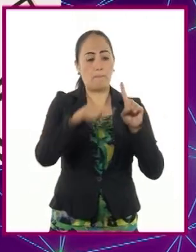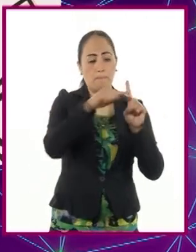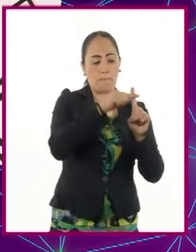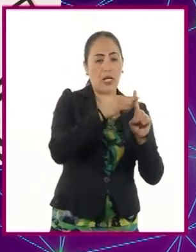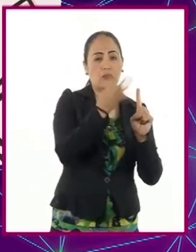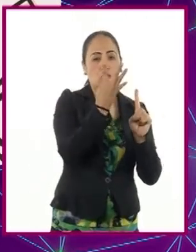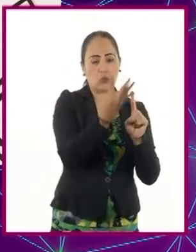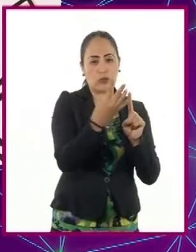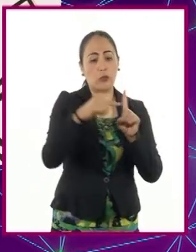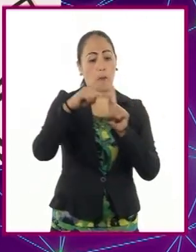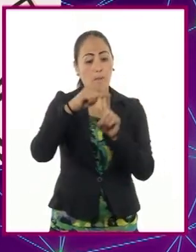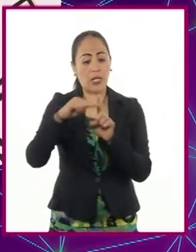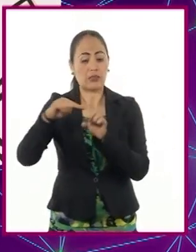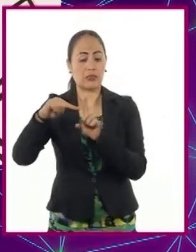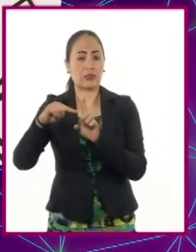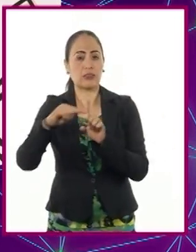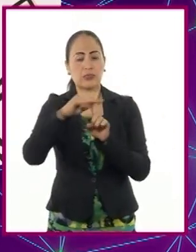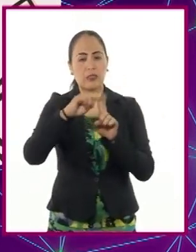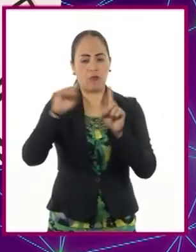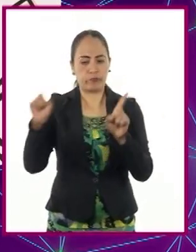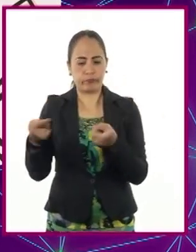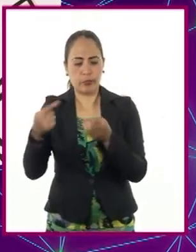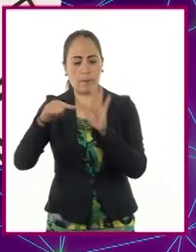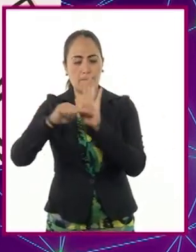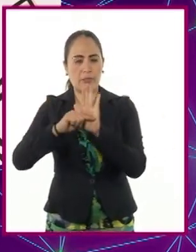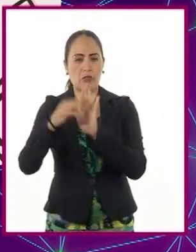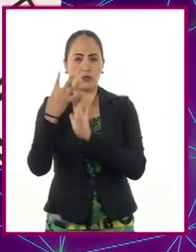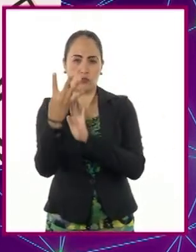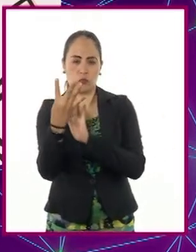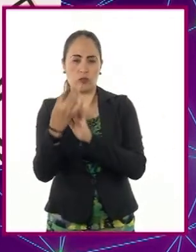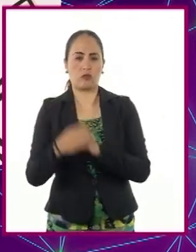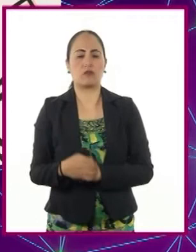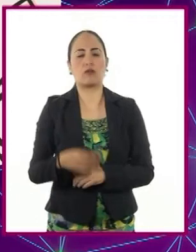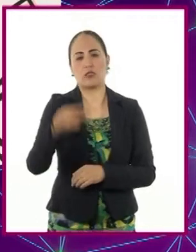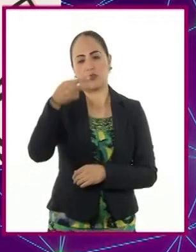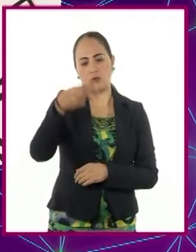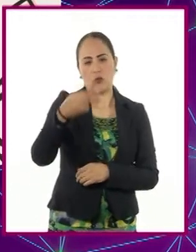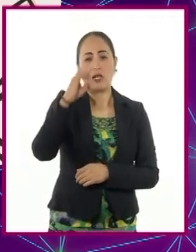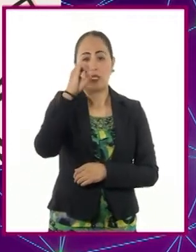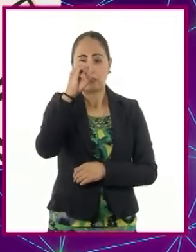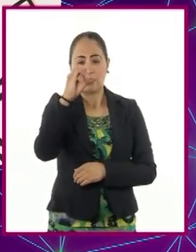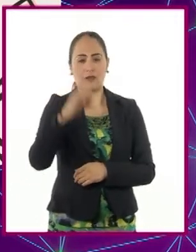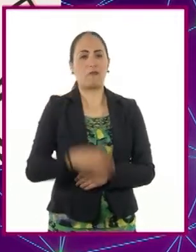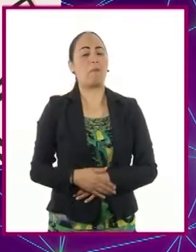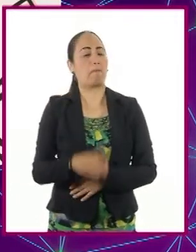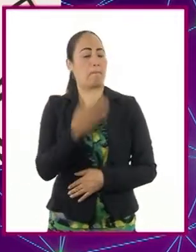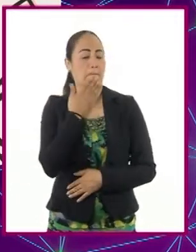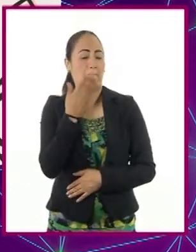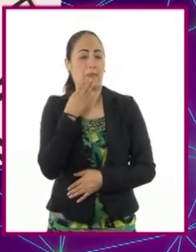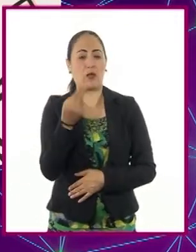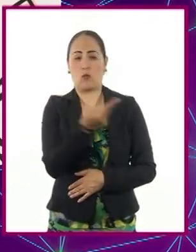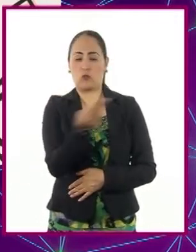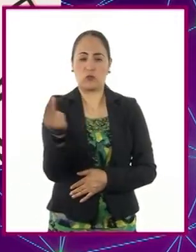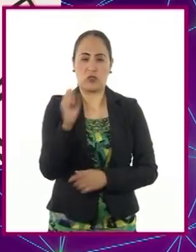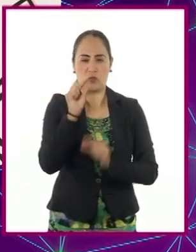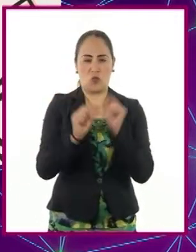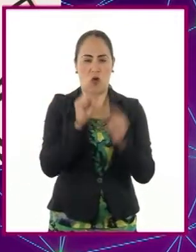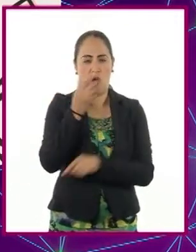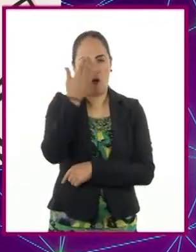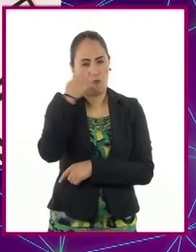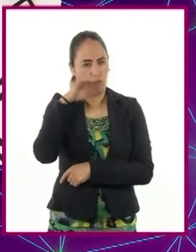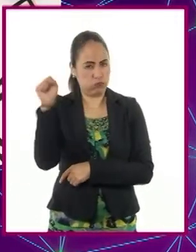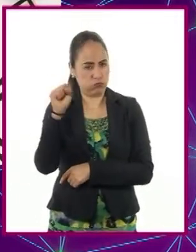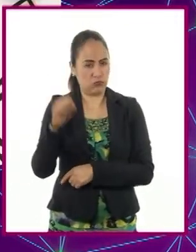más -4 nos da un resultado de 0. Genial, se están volviendo expertos. Veamos otro